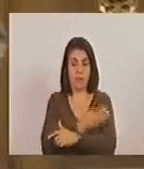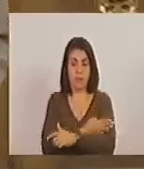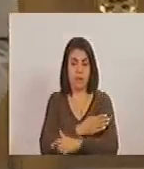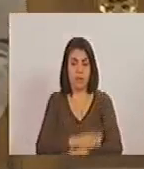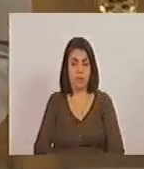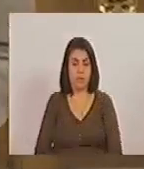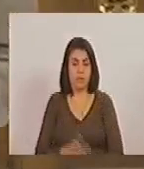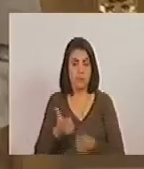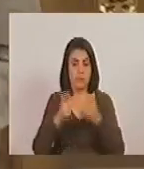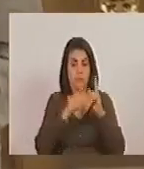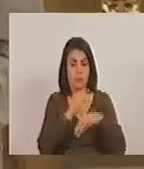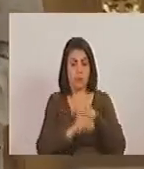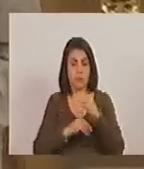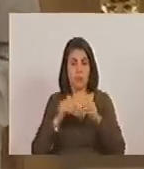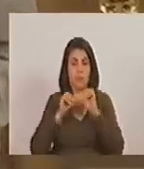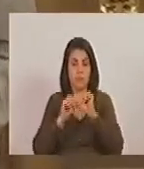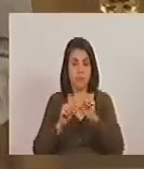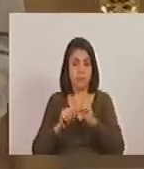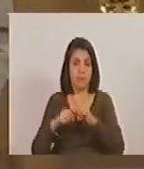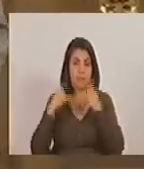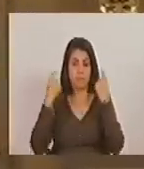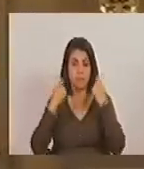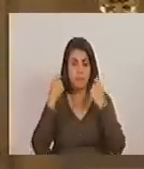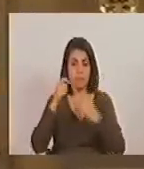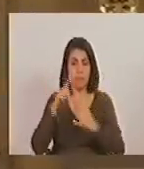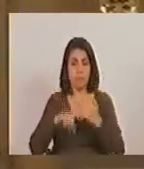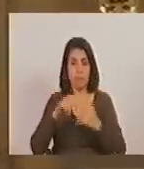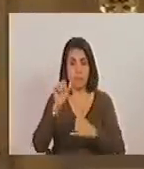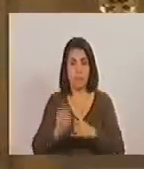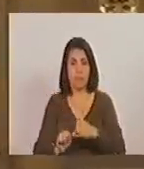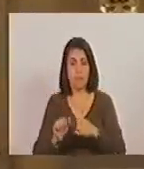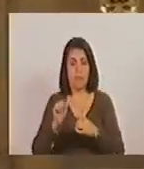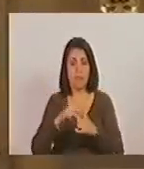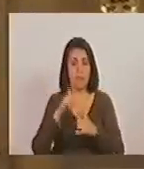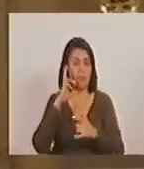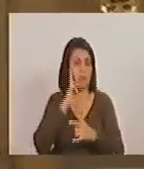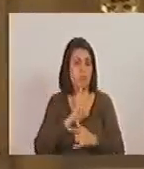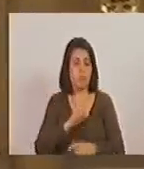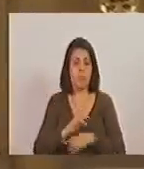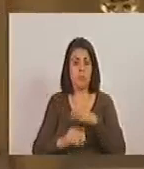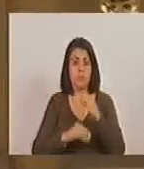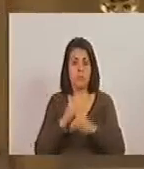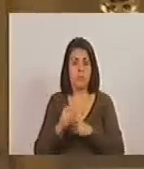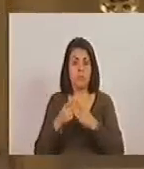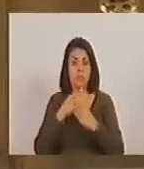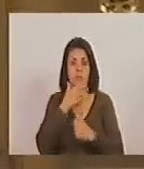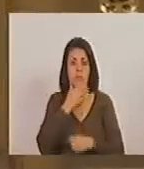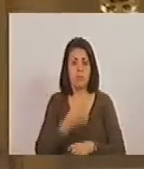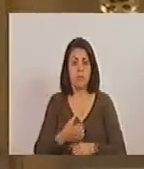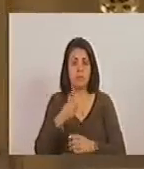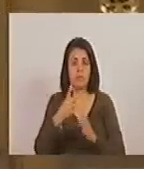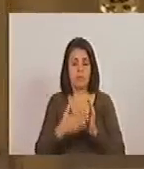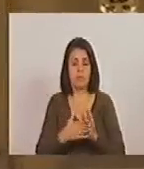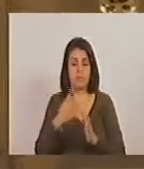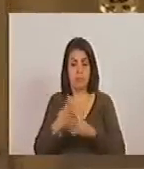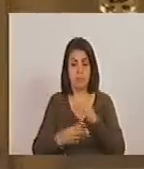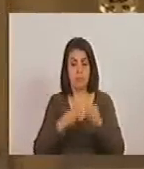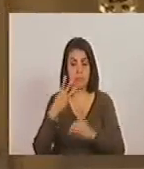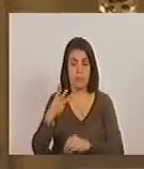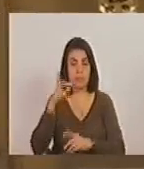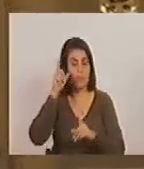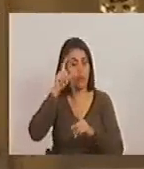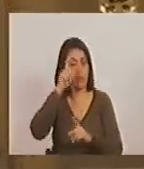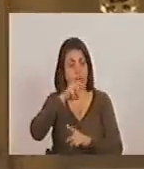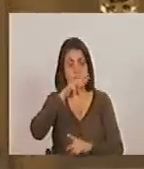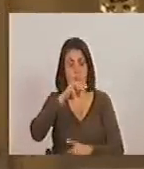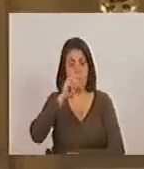que permitió la continuidad de la campaña del sur por parte de Bolívar y que generó en diciembre del año 1823 la doctrina